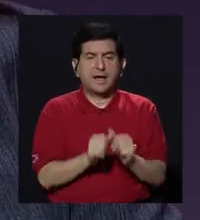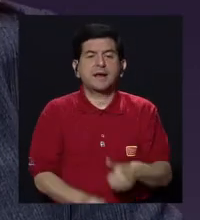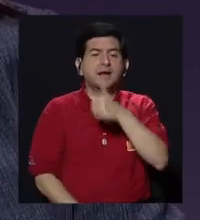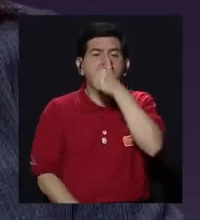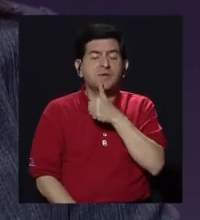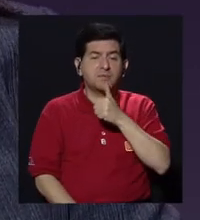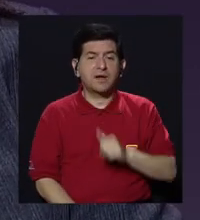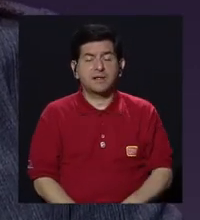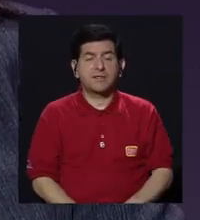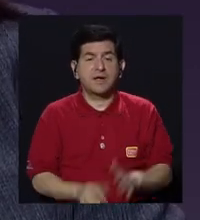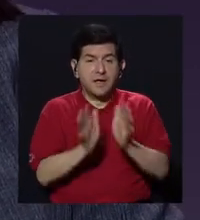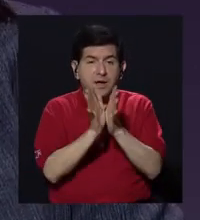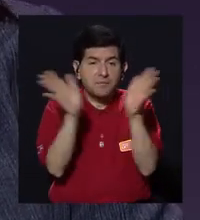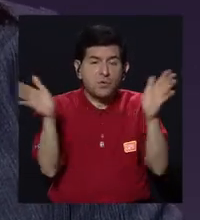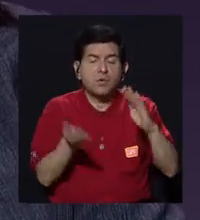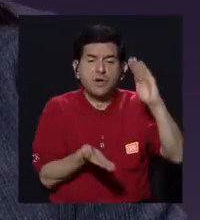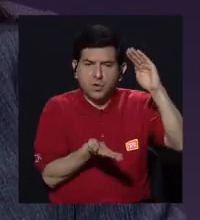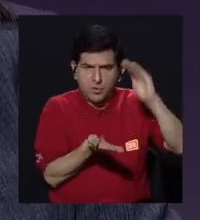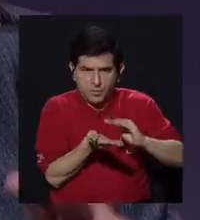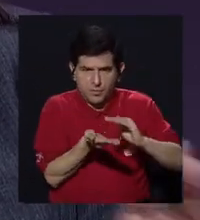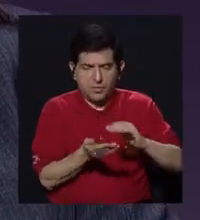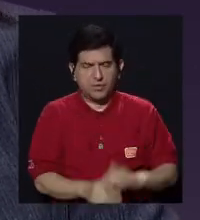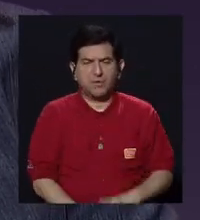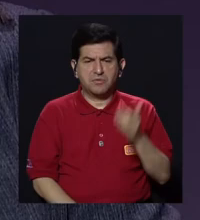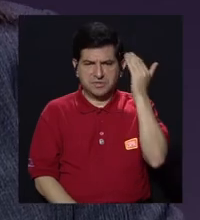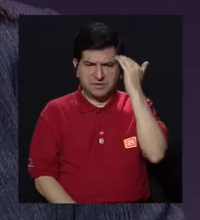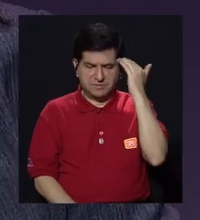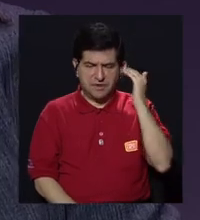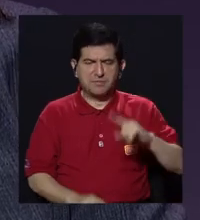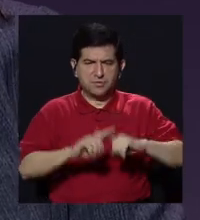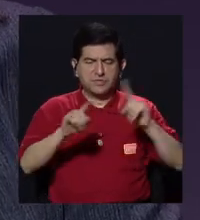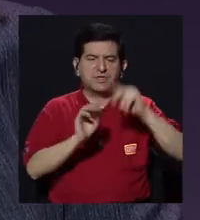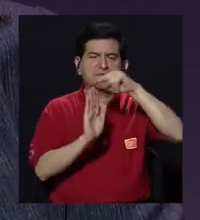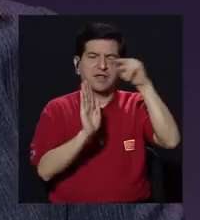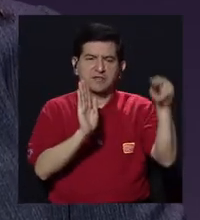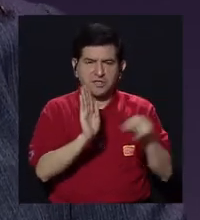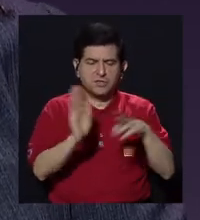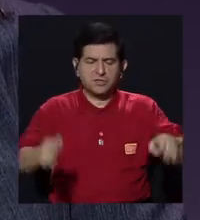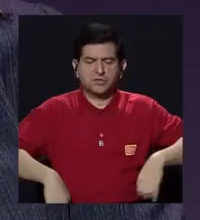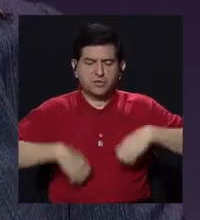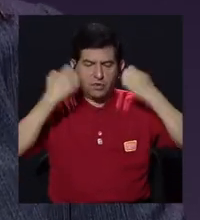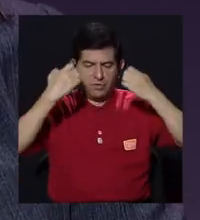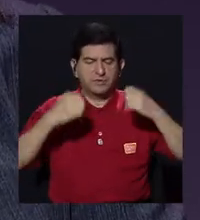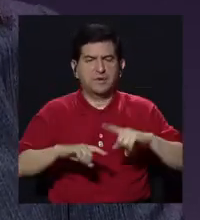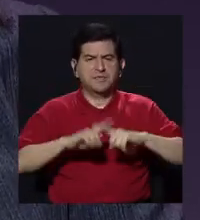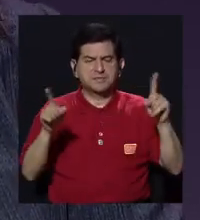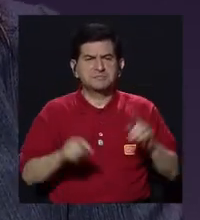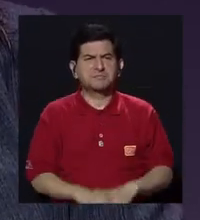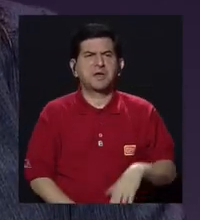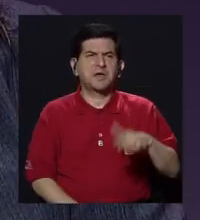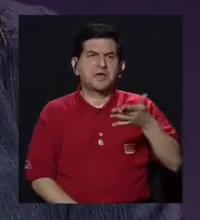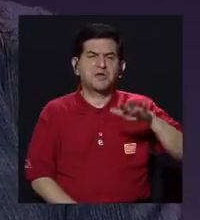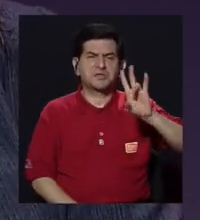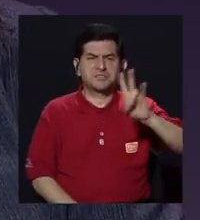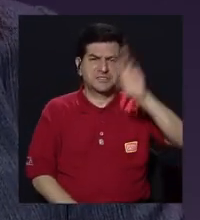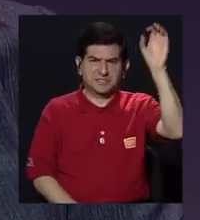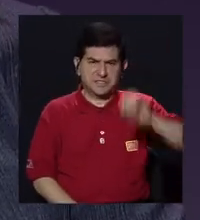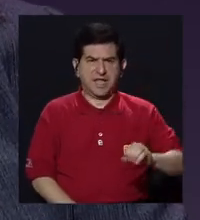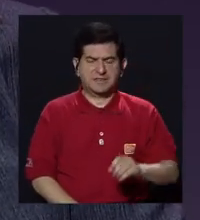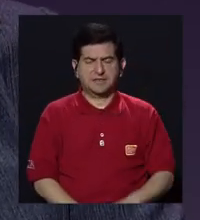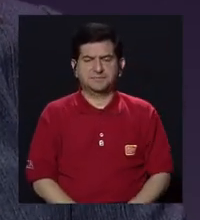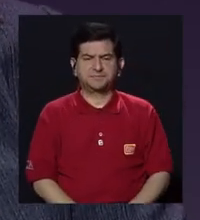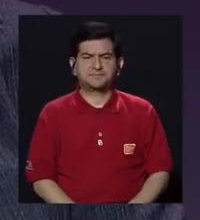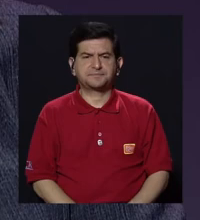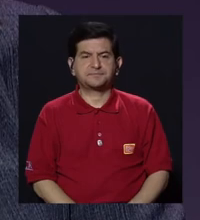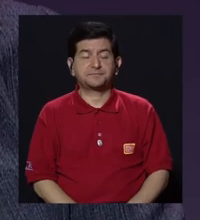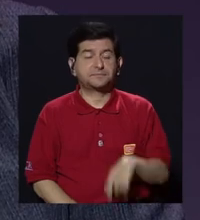público esa brecha es mucho más baja porque sabemos que nos regimos por otras normas, pero anda por un 7%.